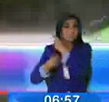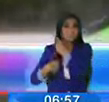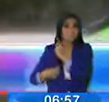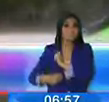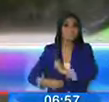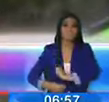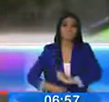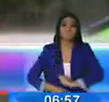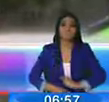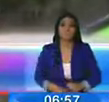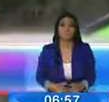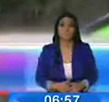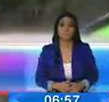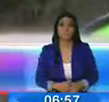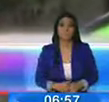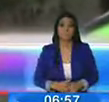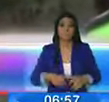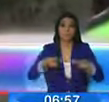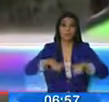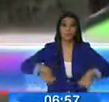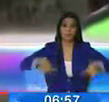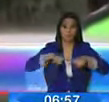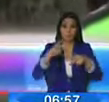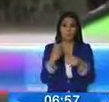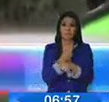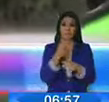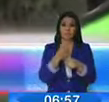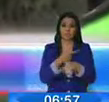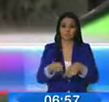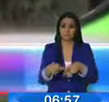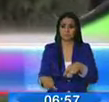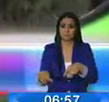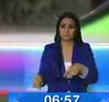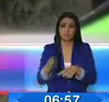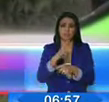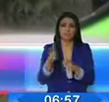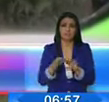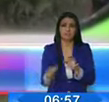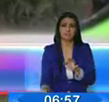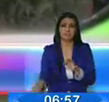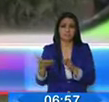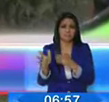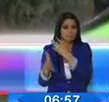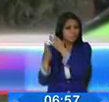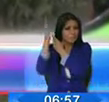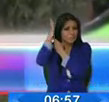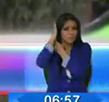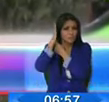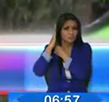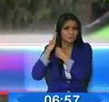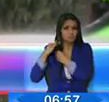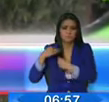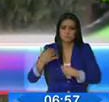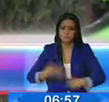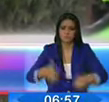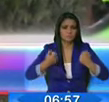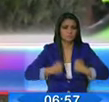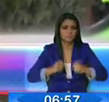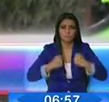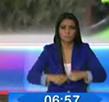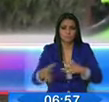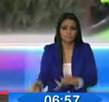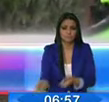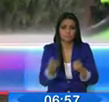es un área peligrosa es un barranco estamos a 150 200 metros aproximadamente se hizo todo lo humanamente posible para